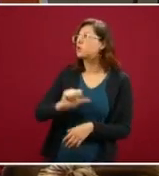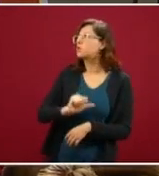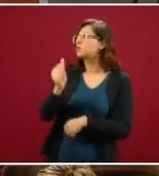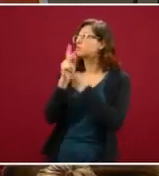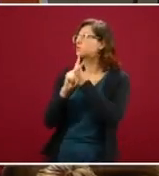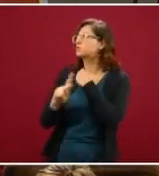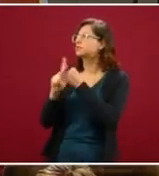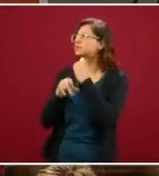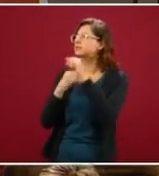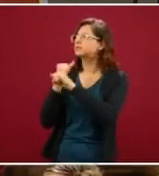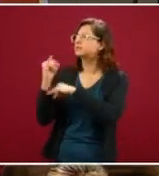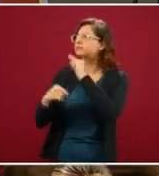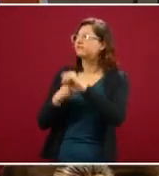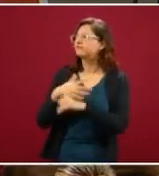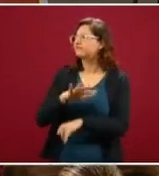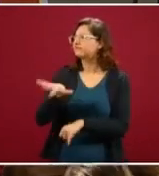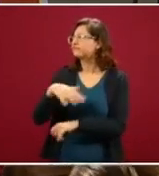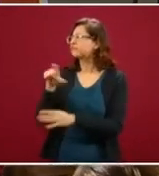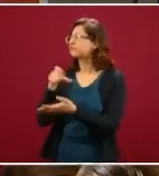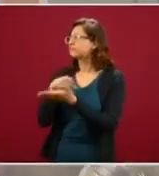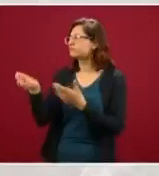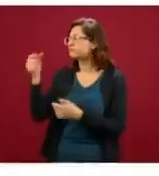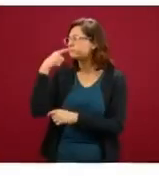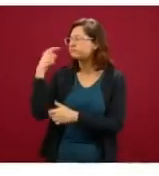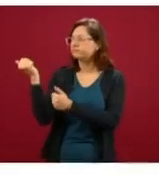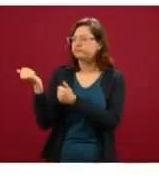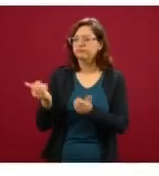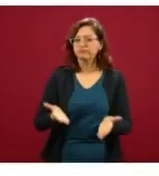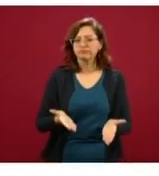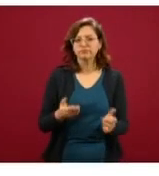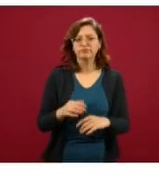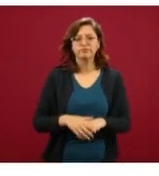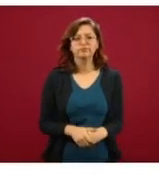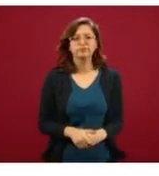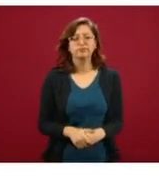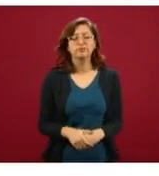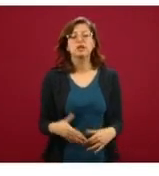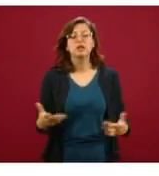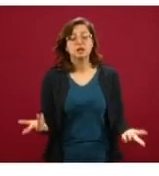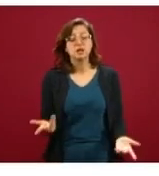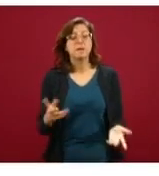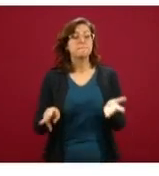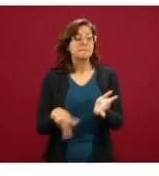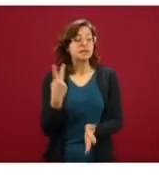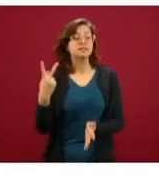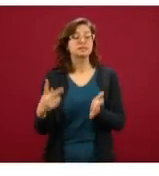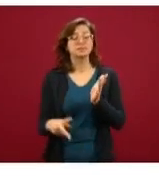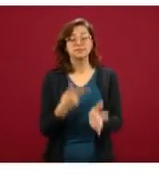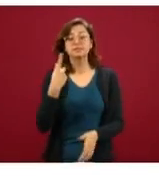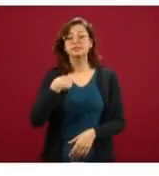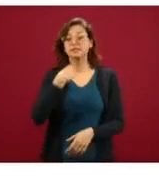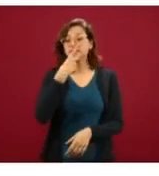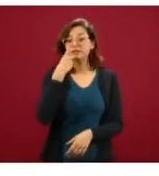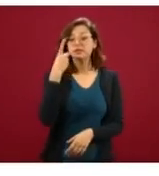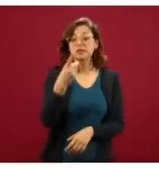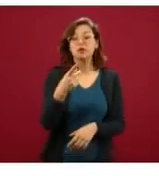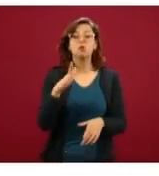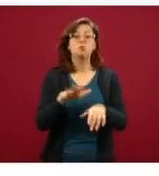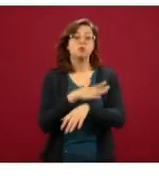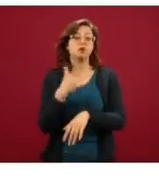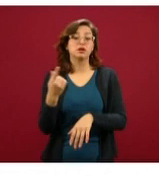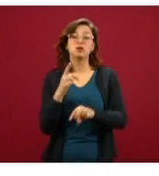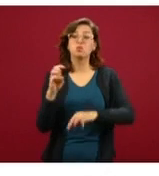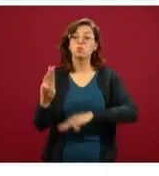lograr tener estos medicamentos. Como hemos señalado en varias ocasiones, esto no ha sido fácil porque también a nivel